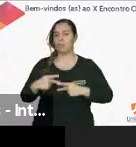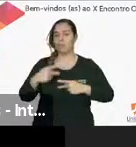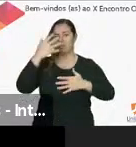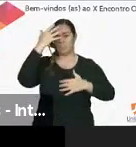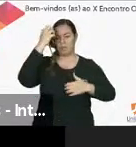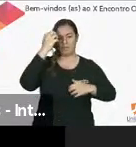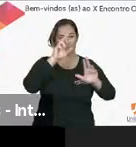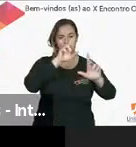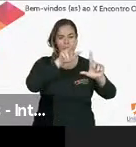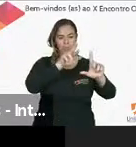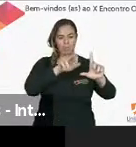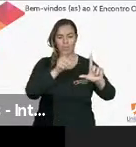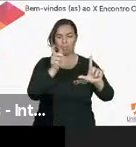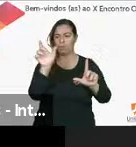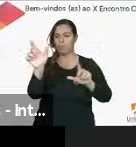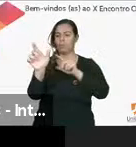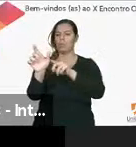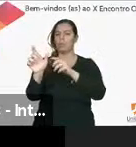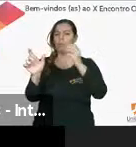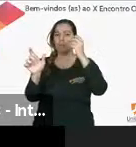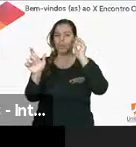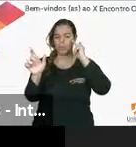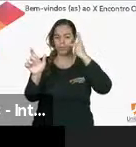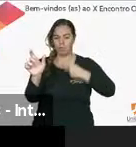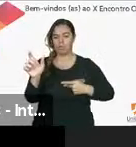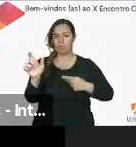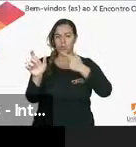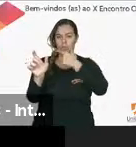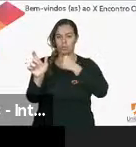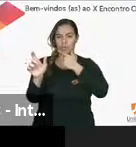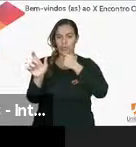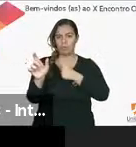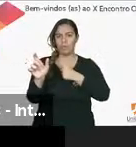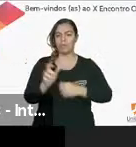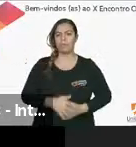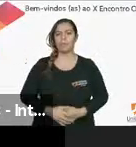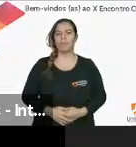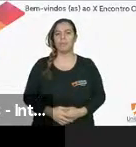se pueden reír si quieren, de este parecido.